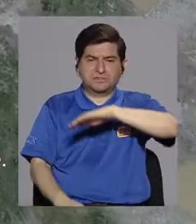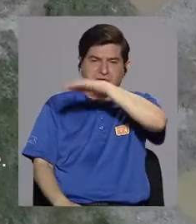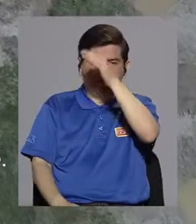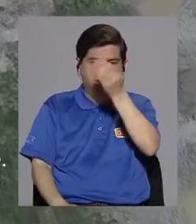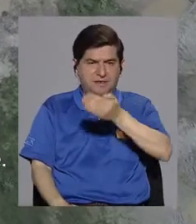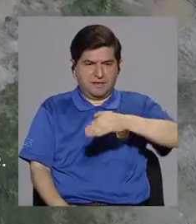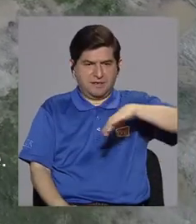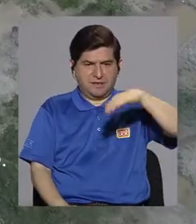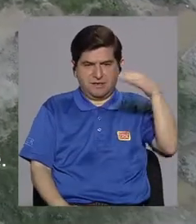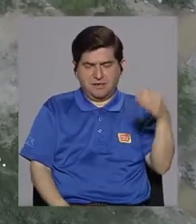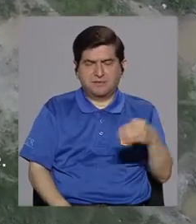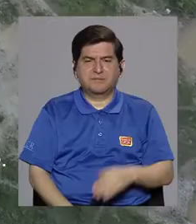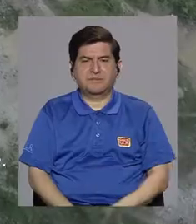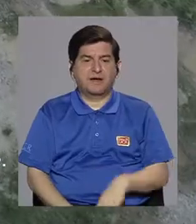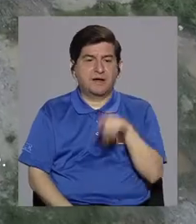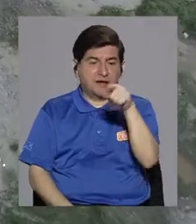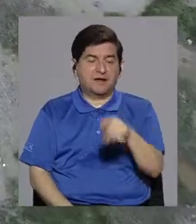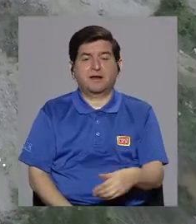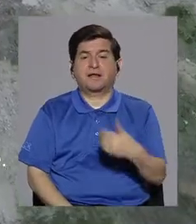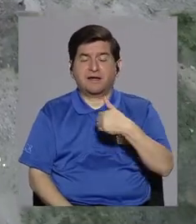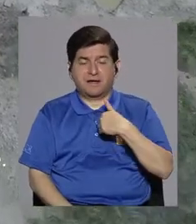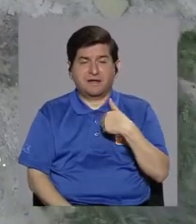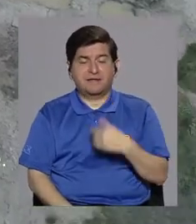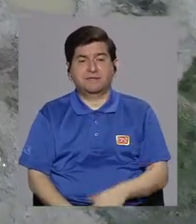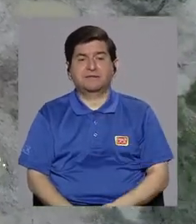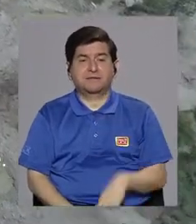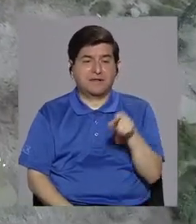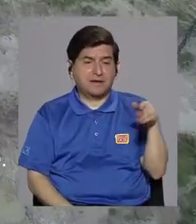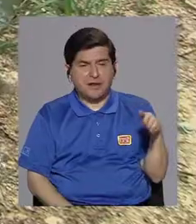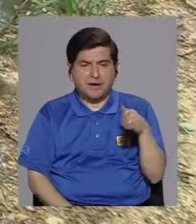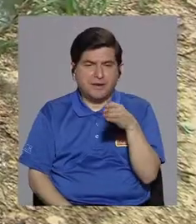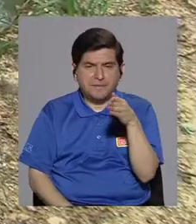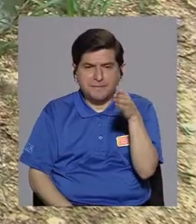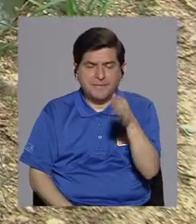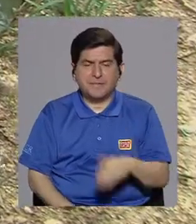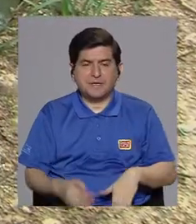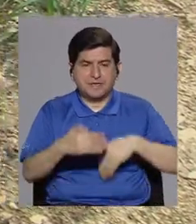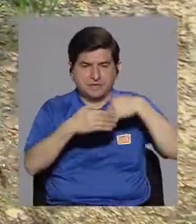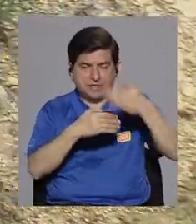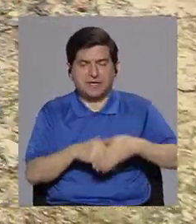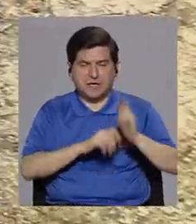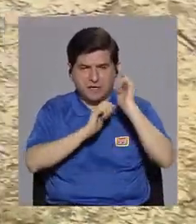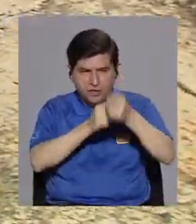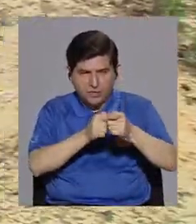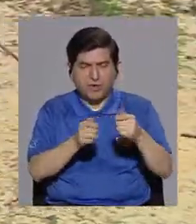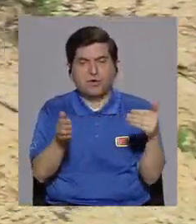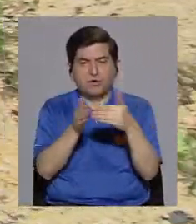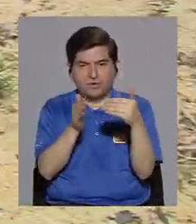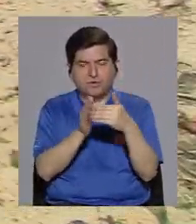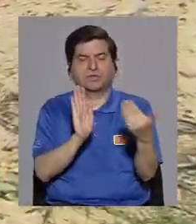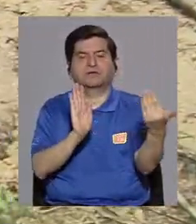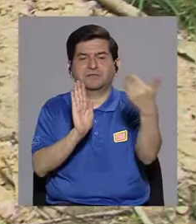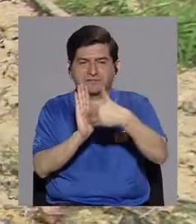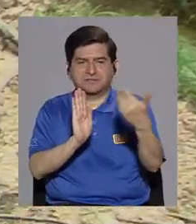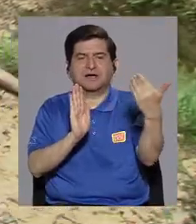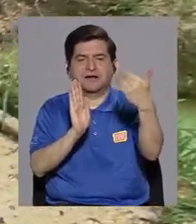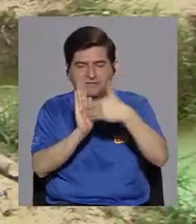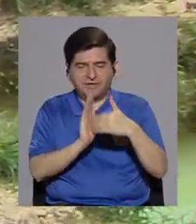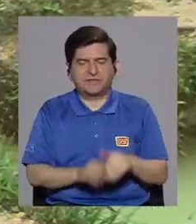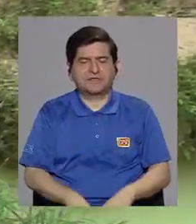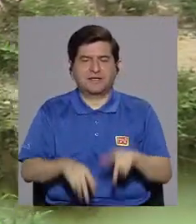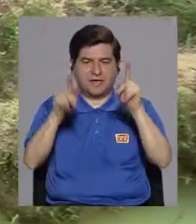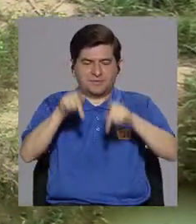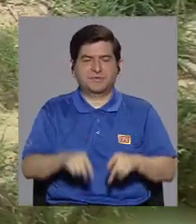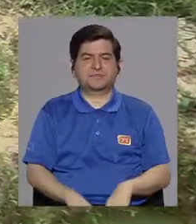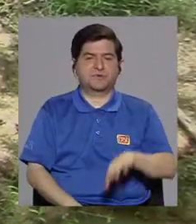donde, digamos, hay recursos valiosos de pesquería. Para la población. Y al final regresa a la población en forma de